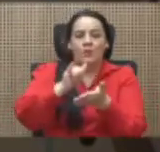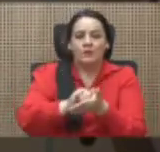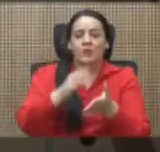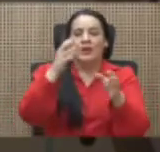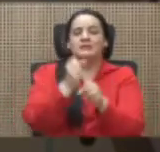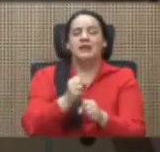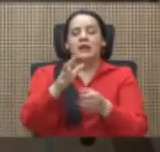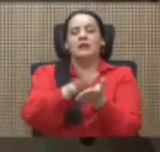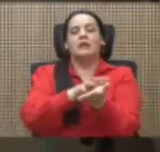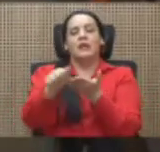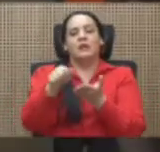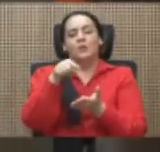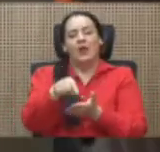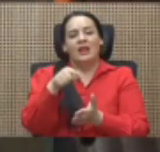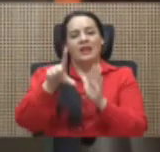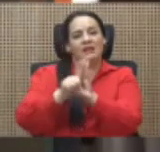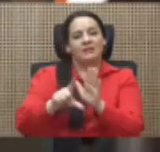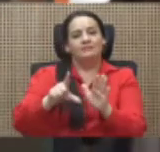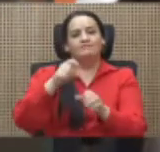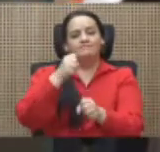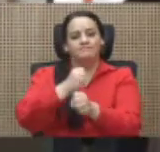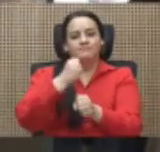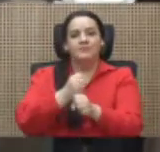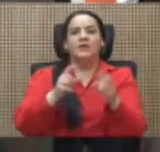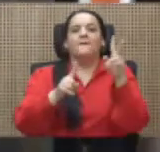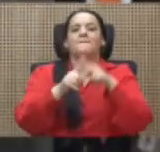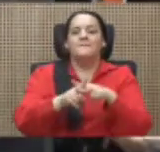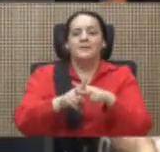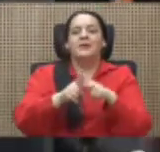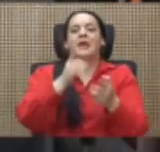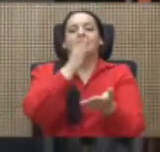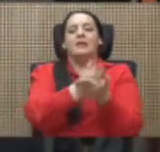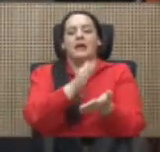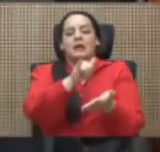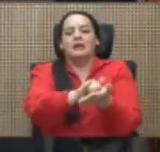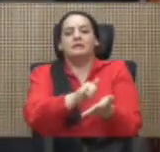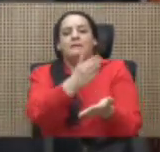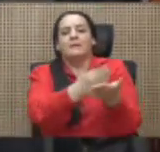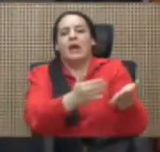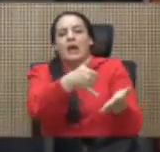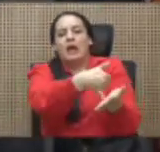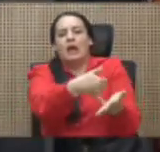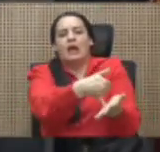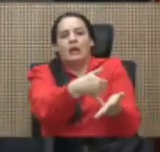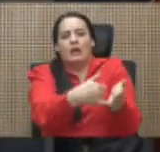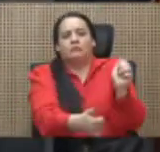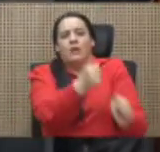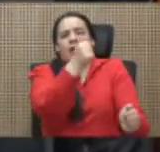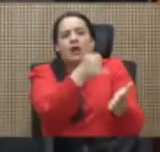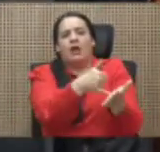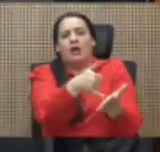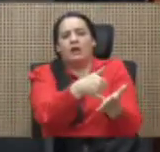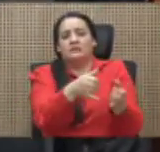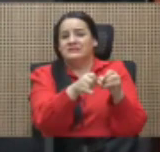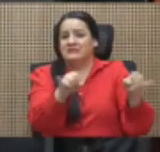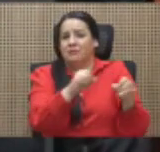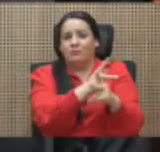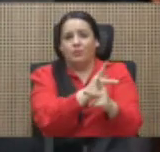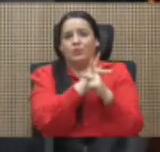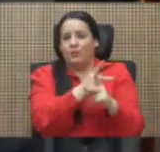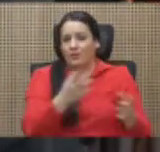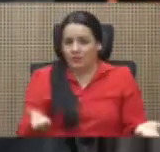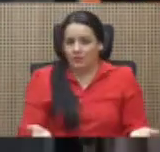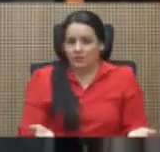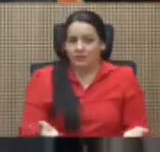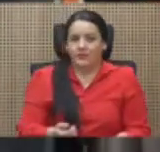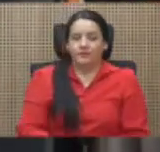hacerle daño a la legislación laboral, lo que implica es dejar esa parte en debilidad, aún en mayor debilidad y desprotección.